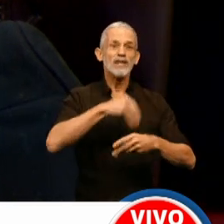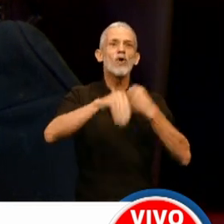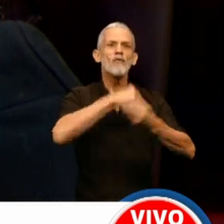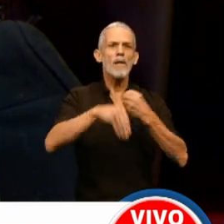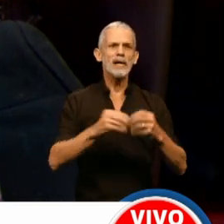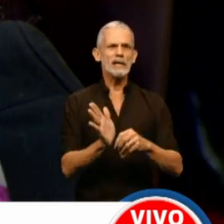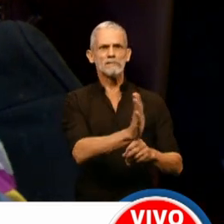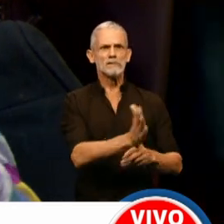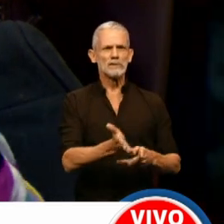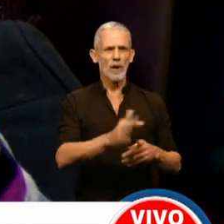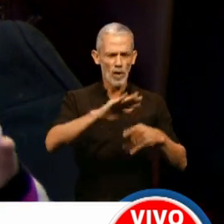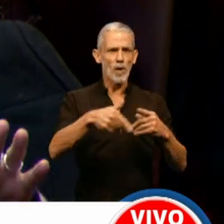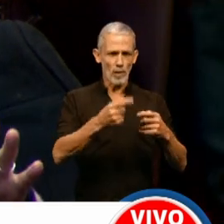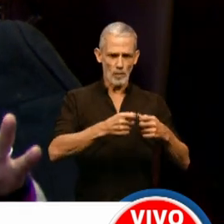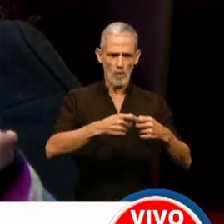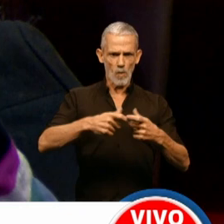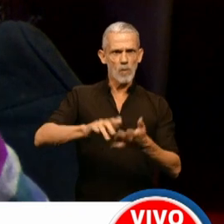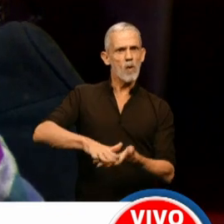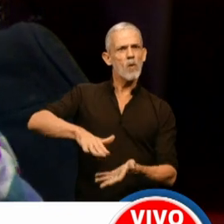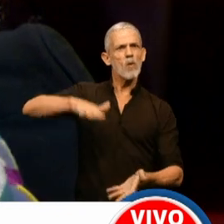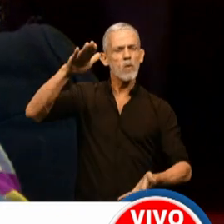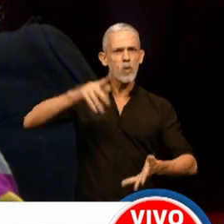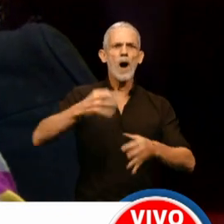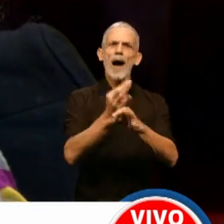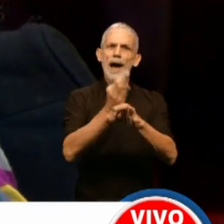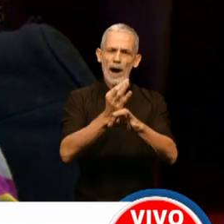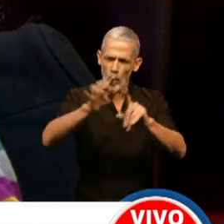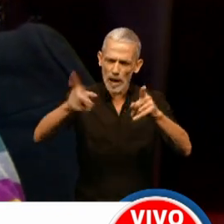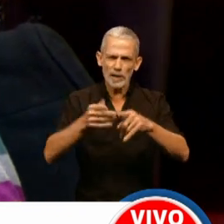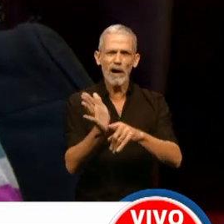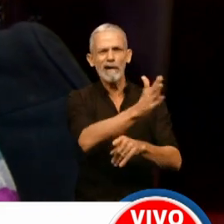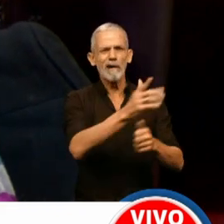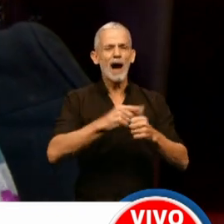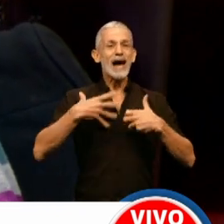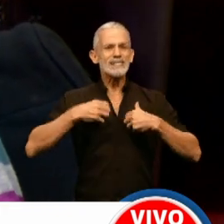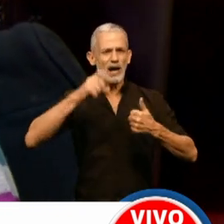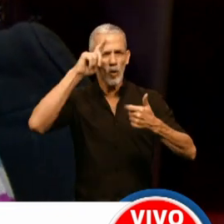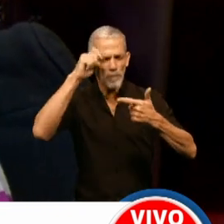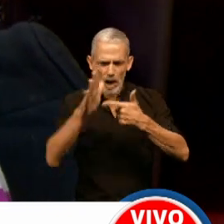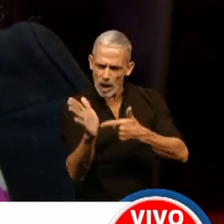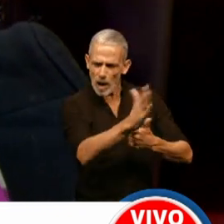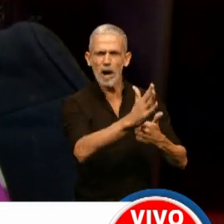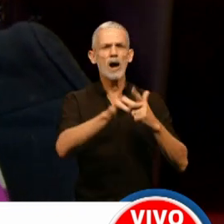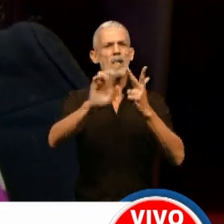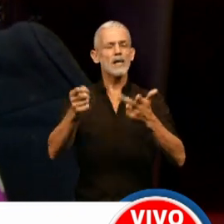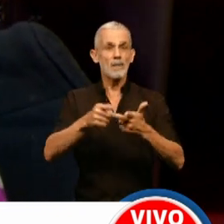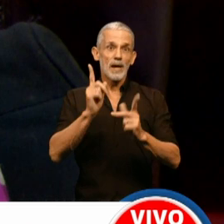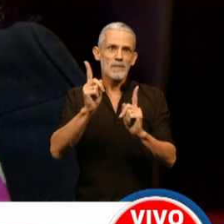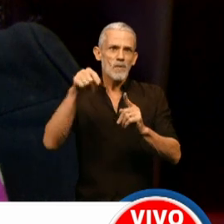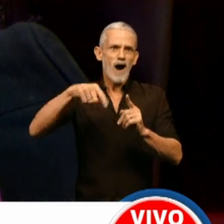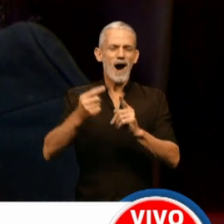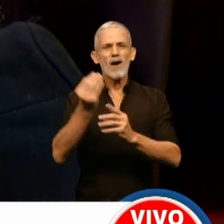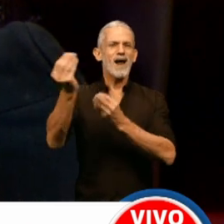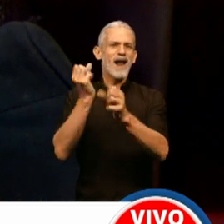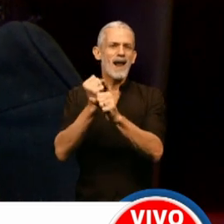que luego se va también a ramificar en el espacio educativo en el acceso a la salud y por supuesto como estamos trabajando ahora en el